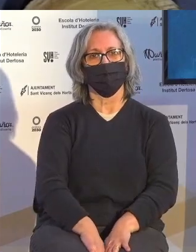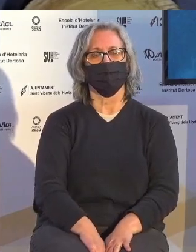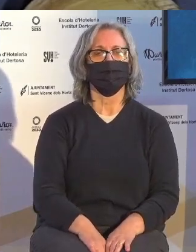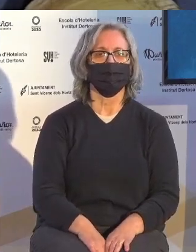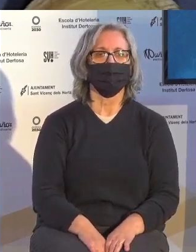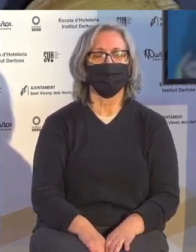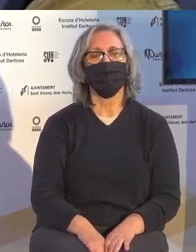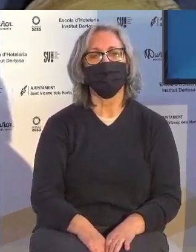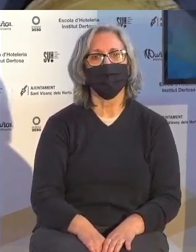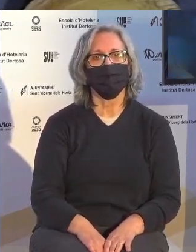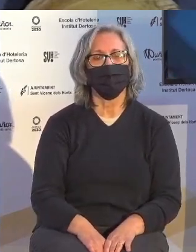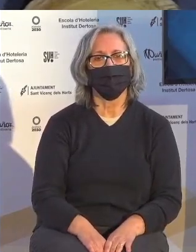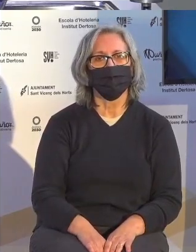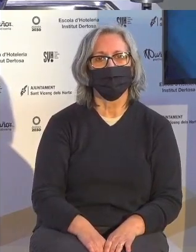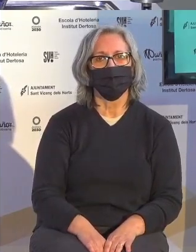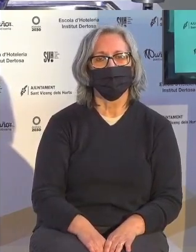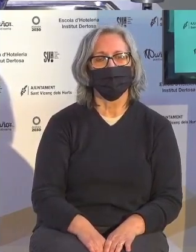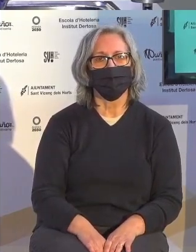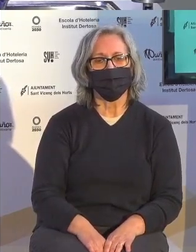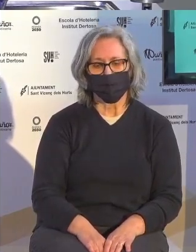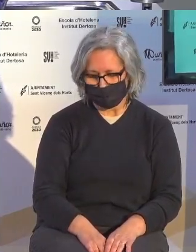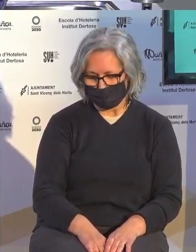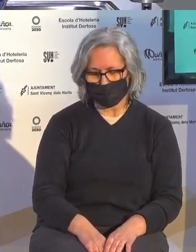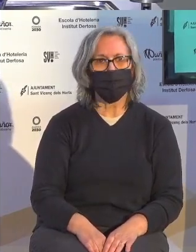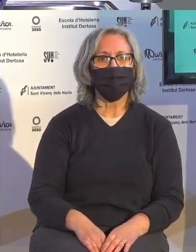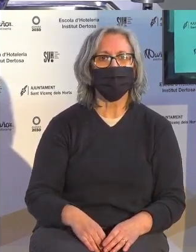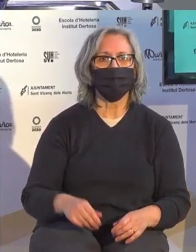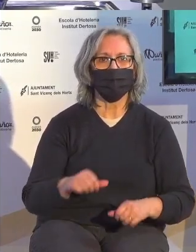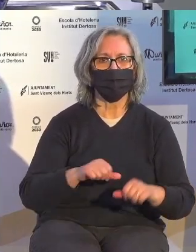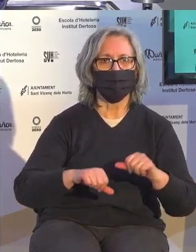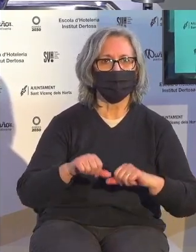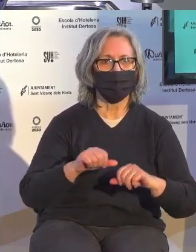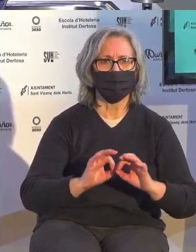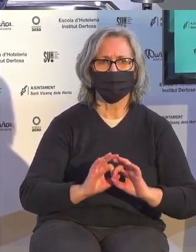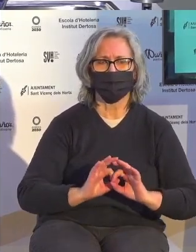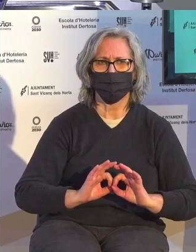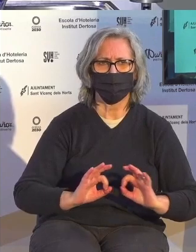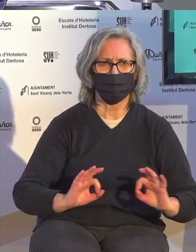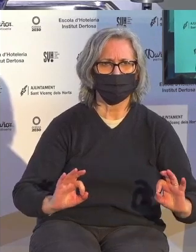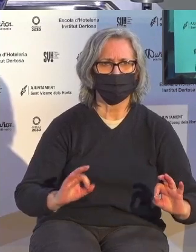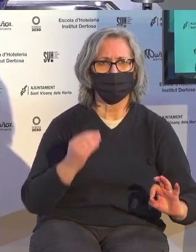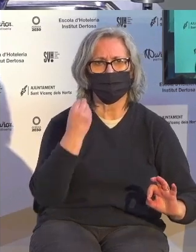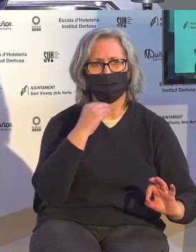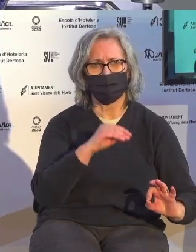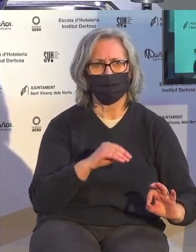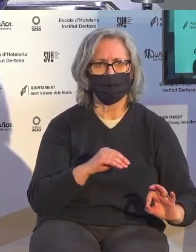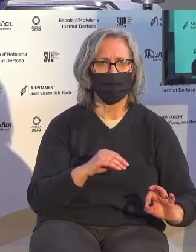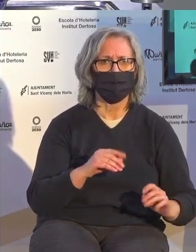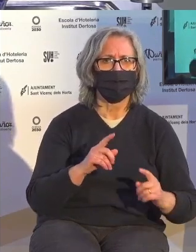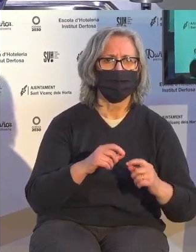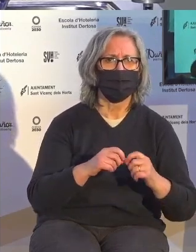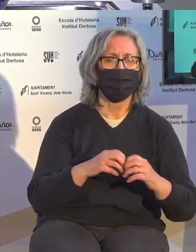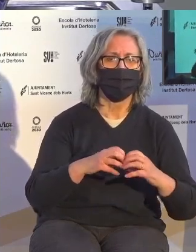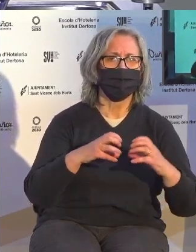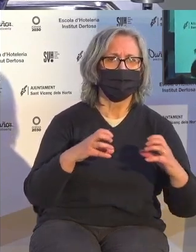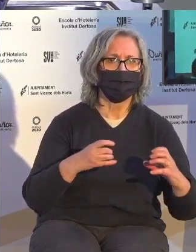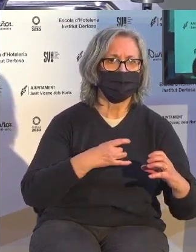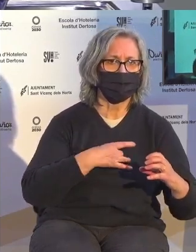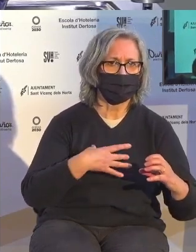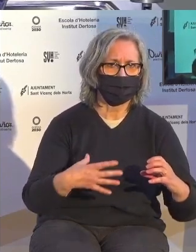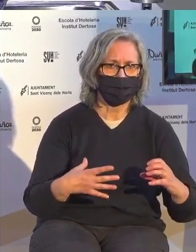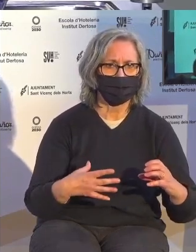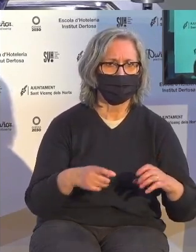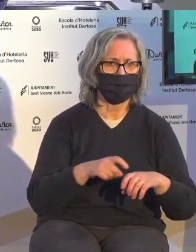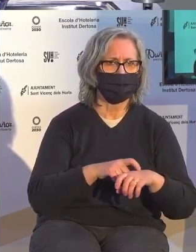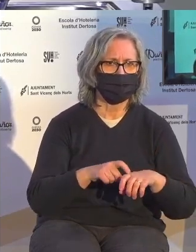mira es una receta muy simple es aquí tenemos las recetas más tradicionales de la pastelería los merengues más tradicionales